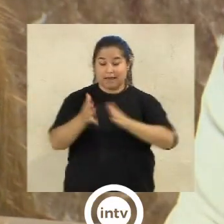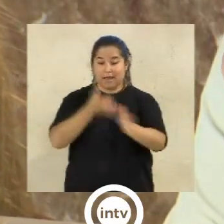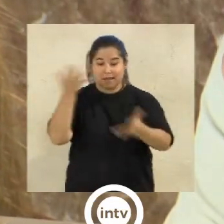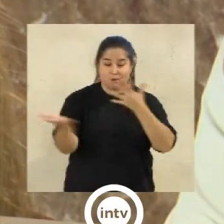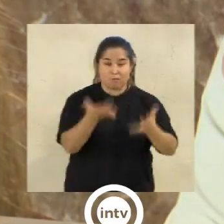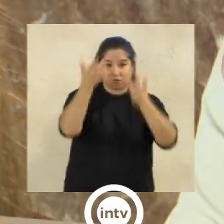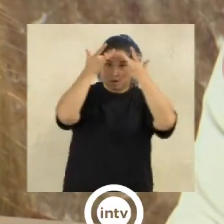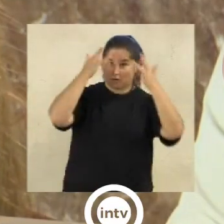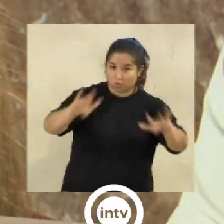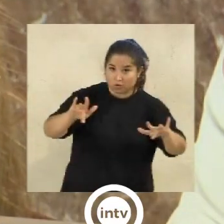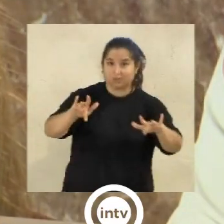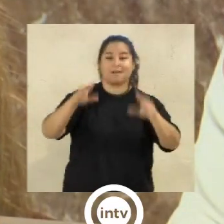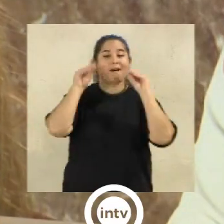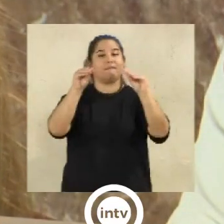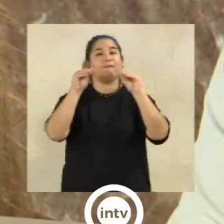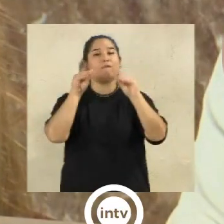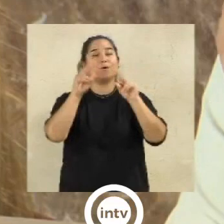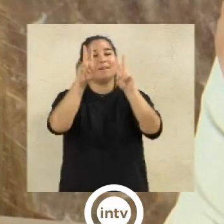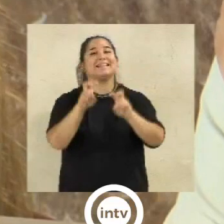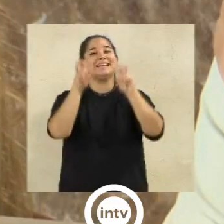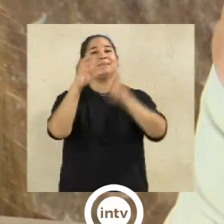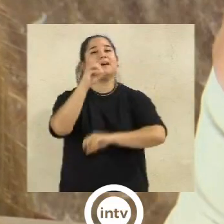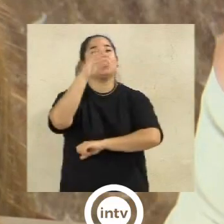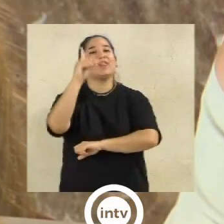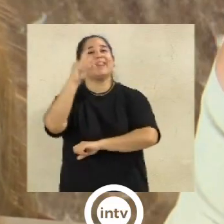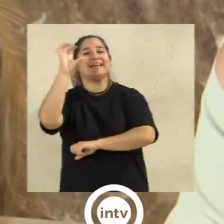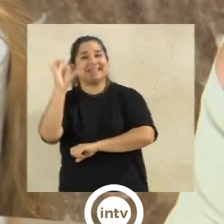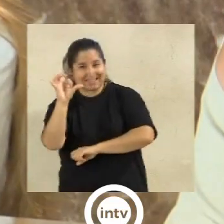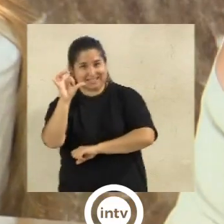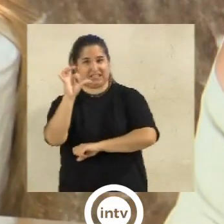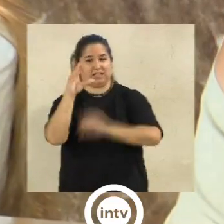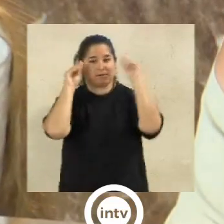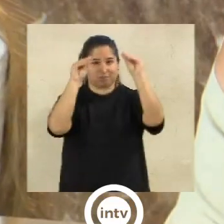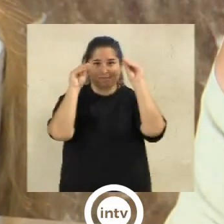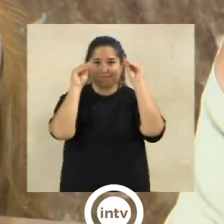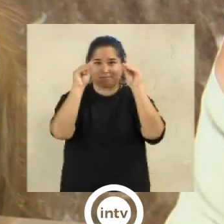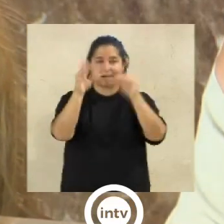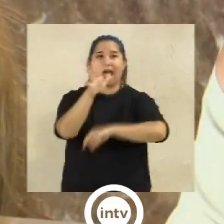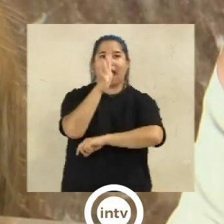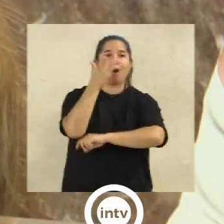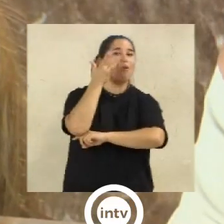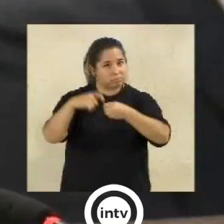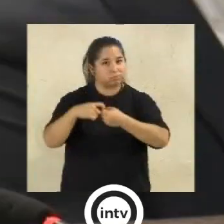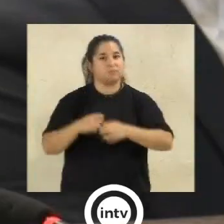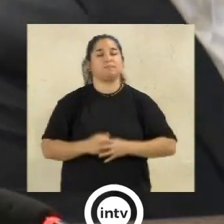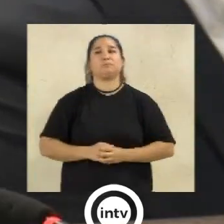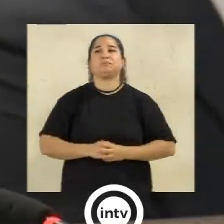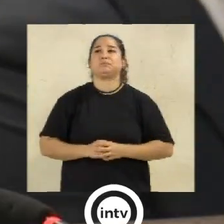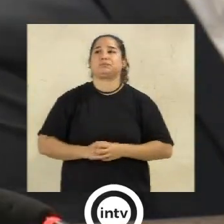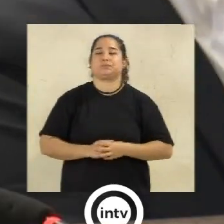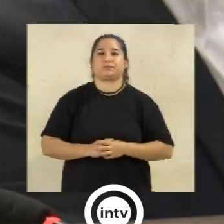formar y educar acerca de la importancia de los ods en particular el sexto El de agua limpia y saneamiento